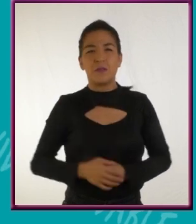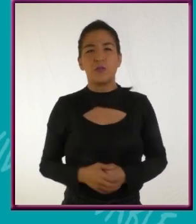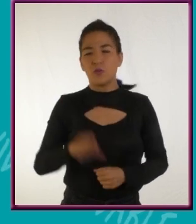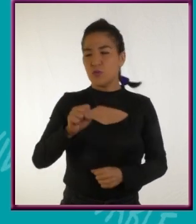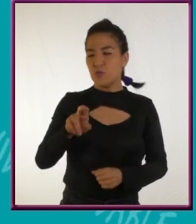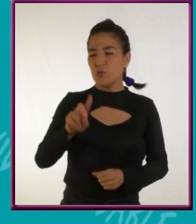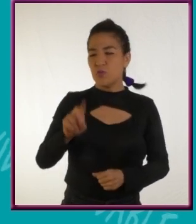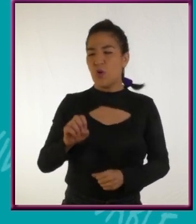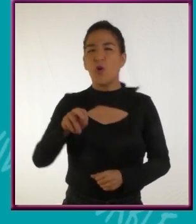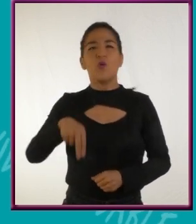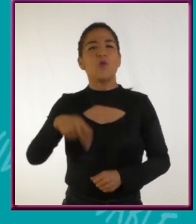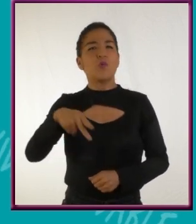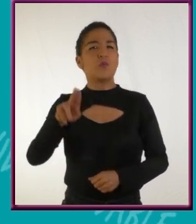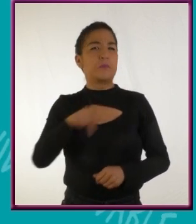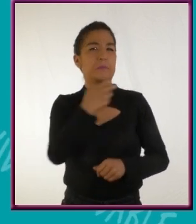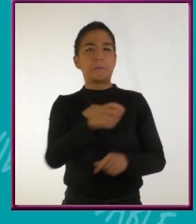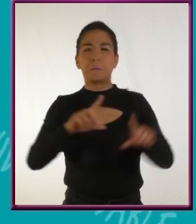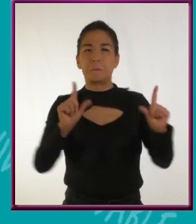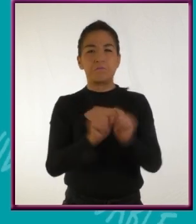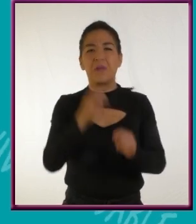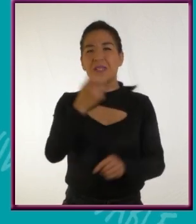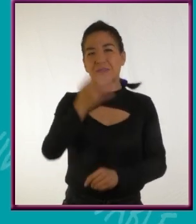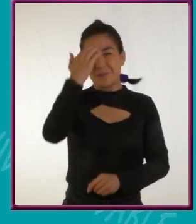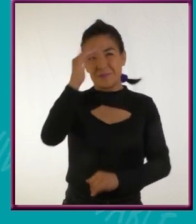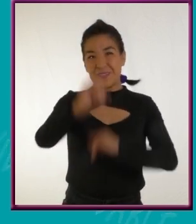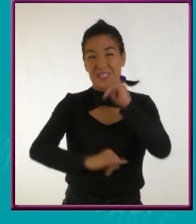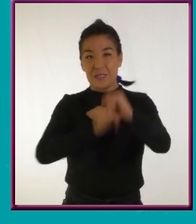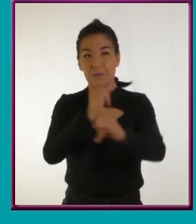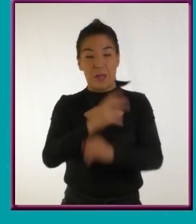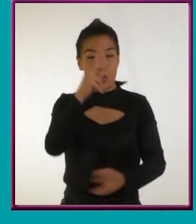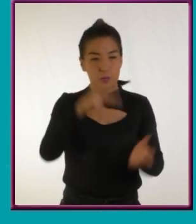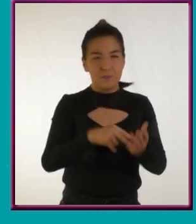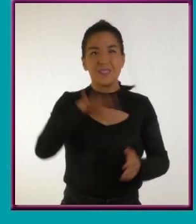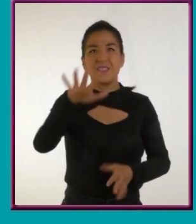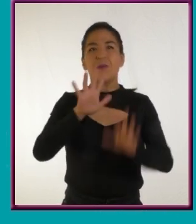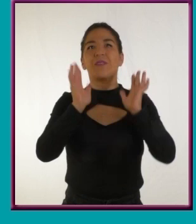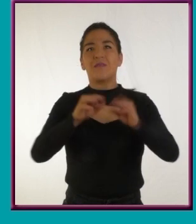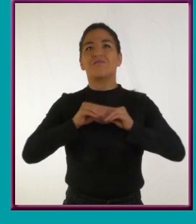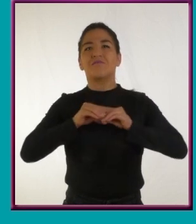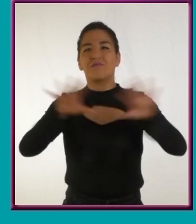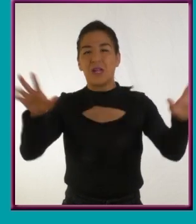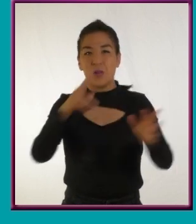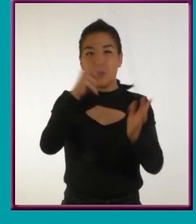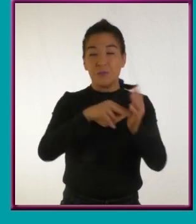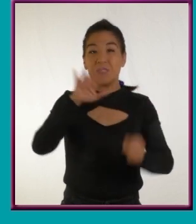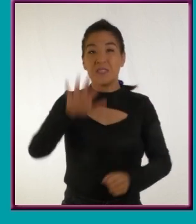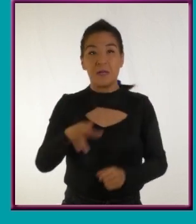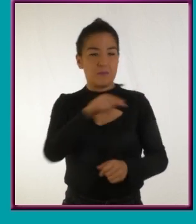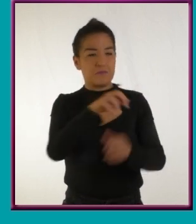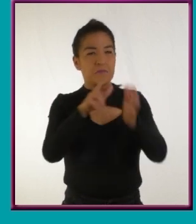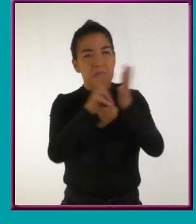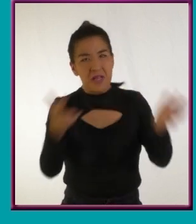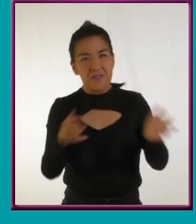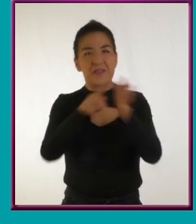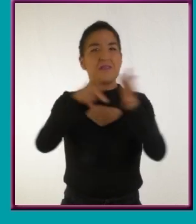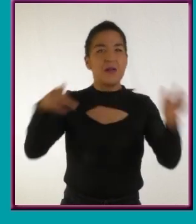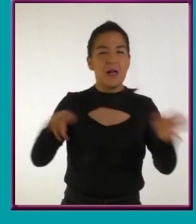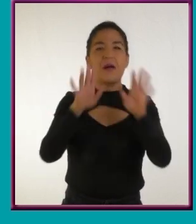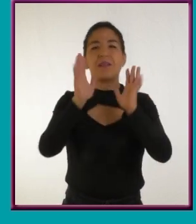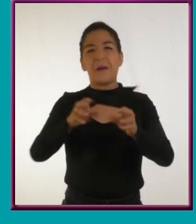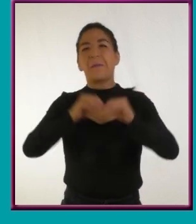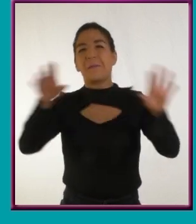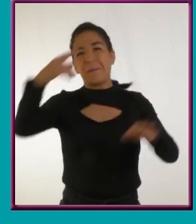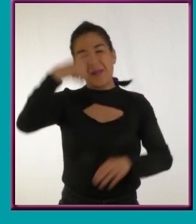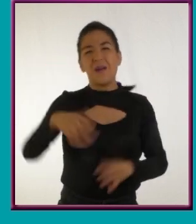dejándolo únicamente en sudoku. Se comenzó a conocer internacionalmente en 2005, cuando varios periódicos y revistas